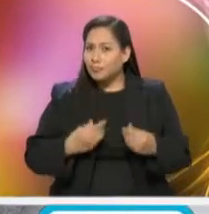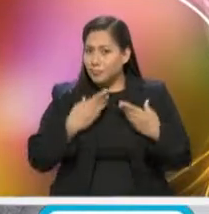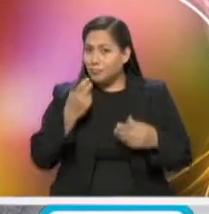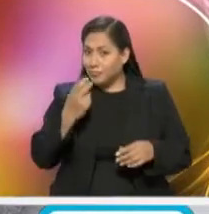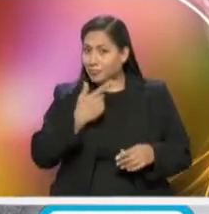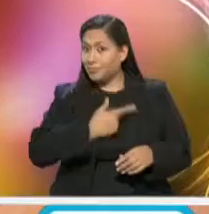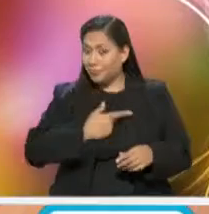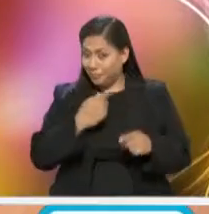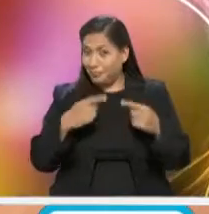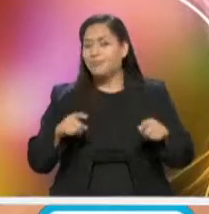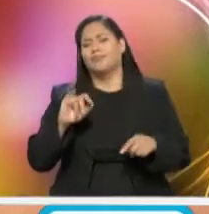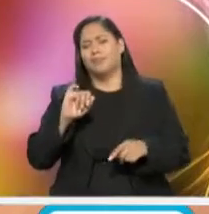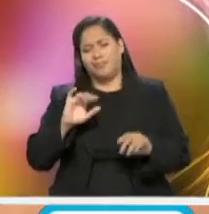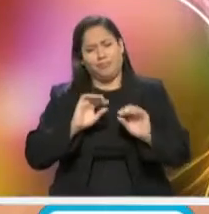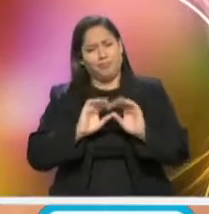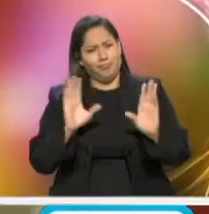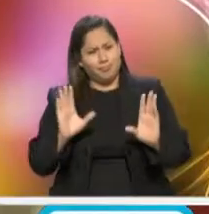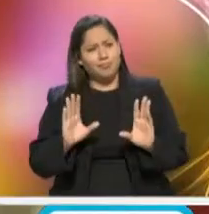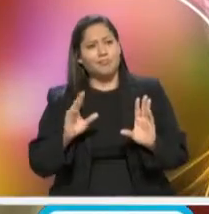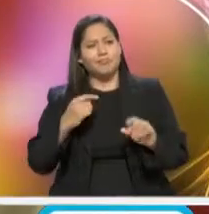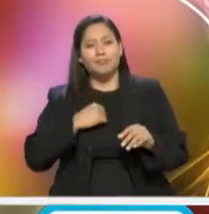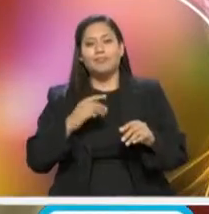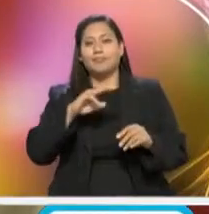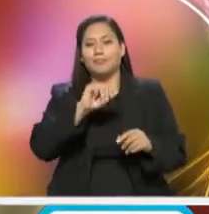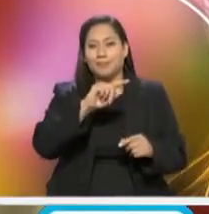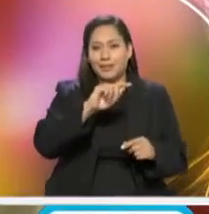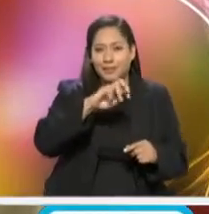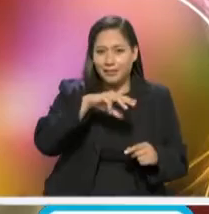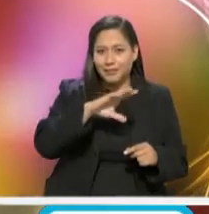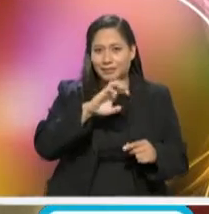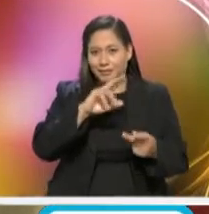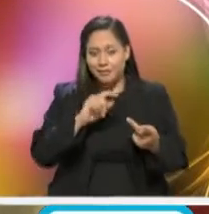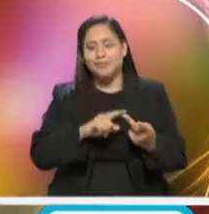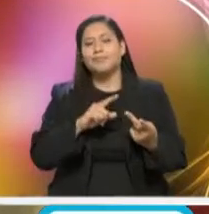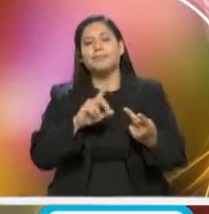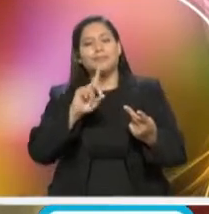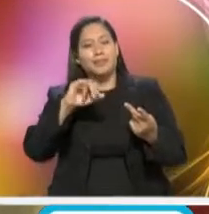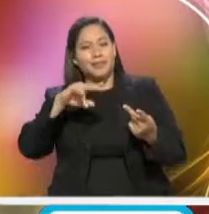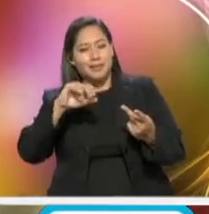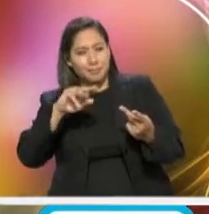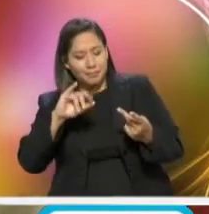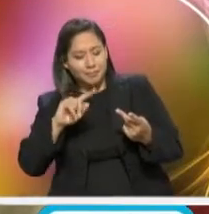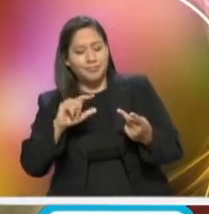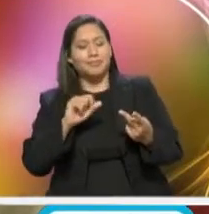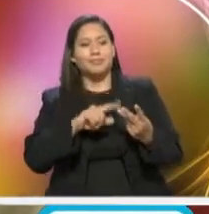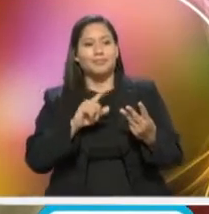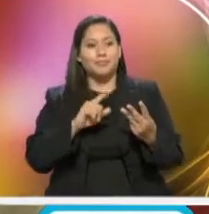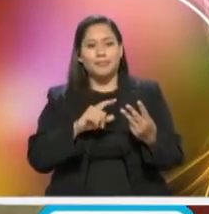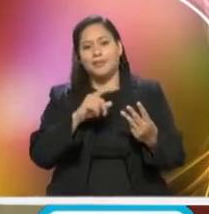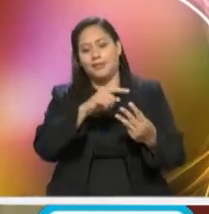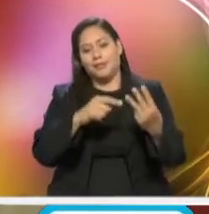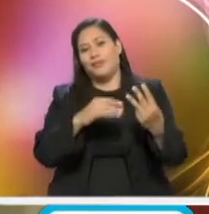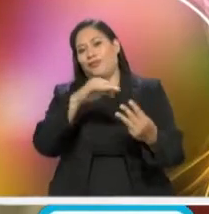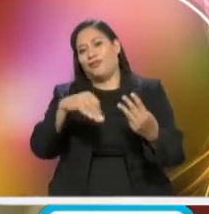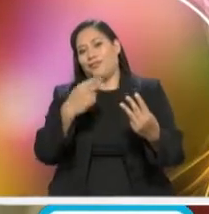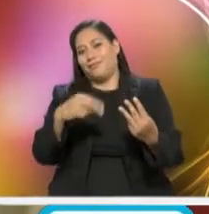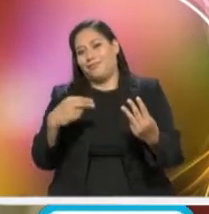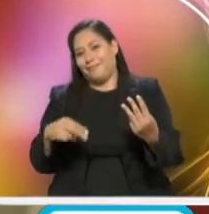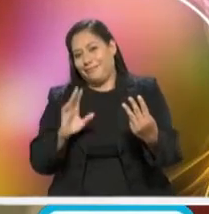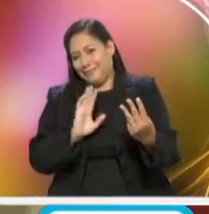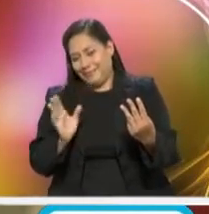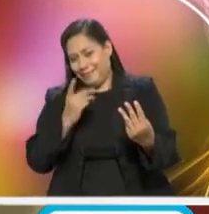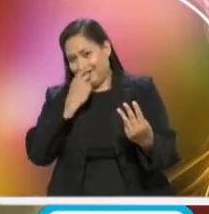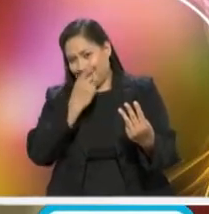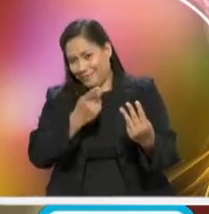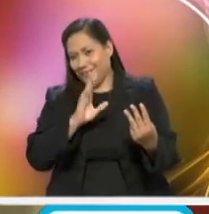música? Por supuesto que la he disfrutado, de la matancera a la santanera, pasando por la dinamita. No, ¿Quién pues no ha ya bailado mencionaste todas. Ya